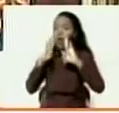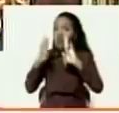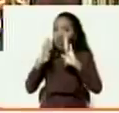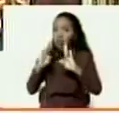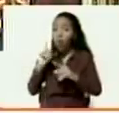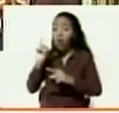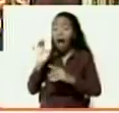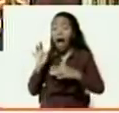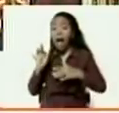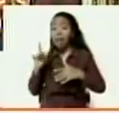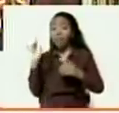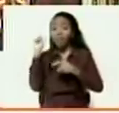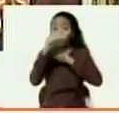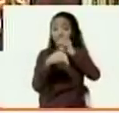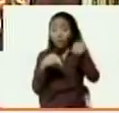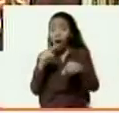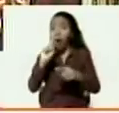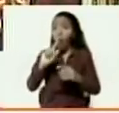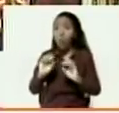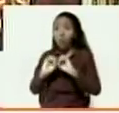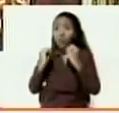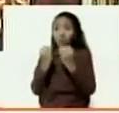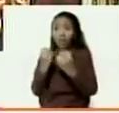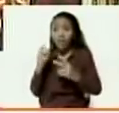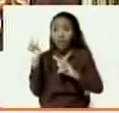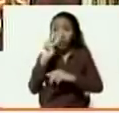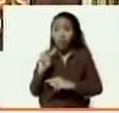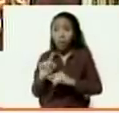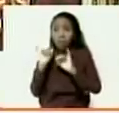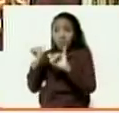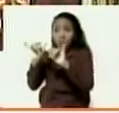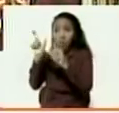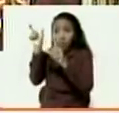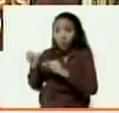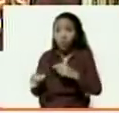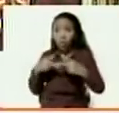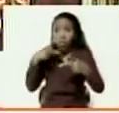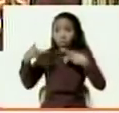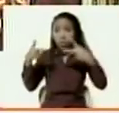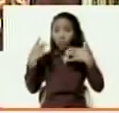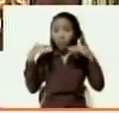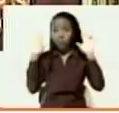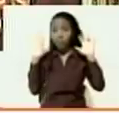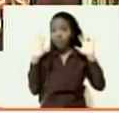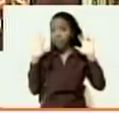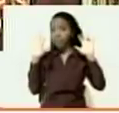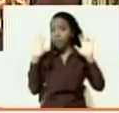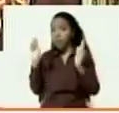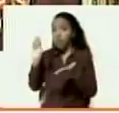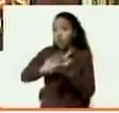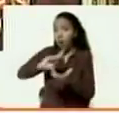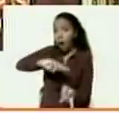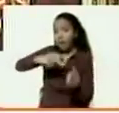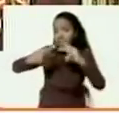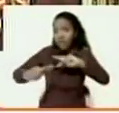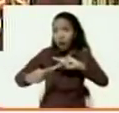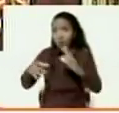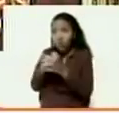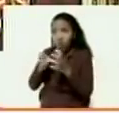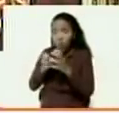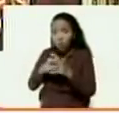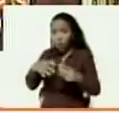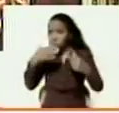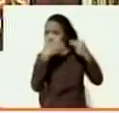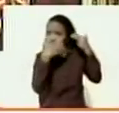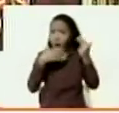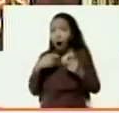un ataque a un cuartel de Venezuela. Imagínense ustedes, vamos a ponerlo al revés. que un grupo terrorista atacara un